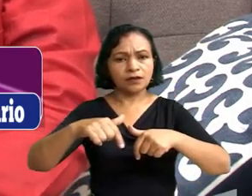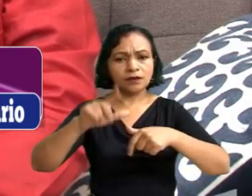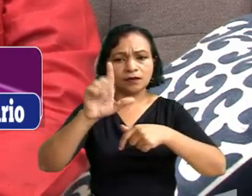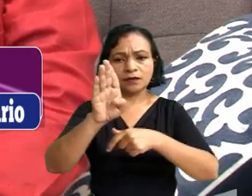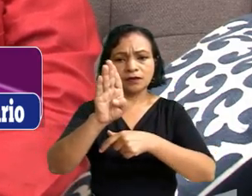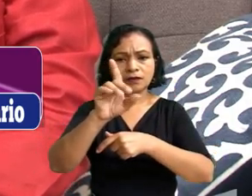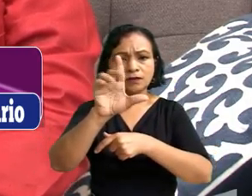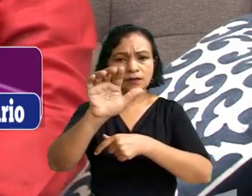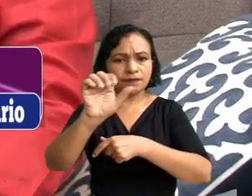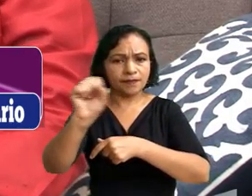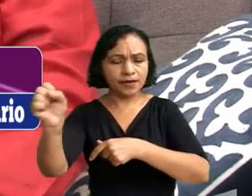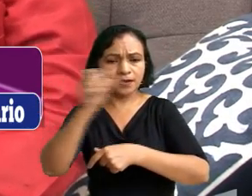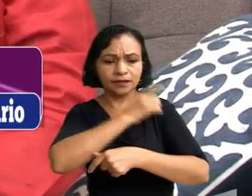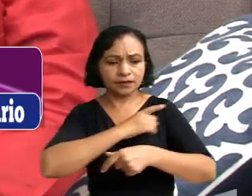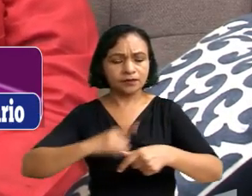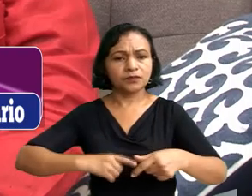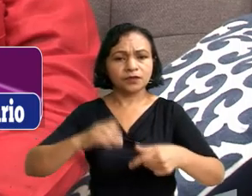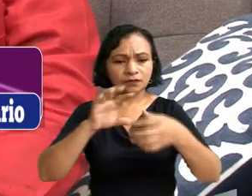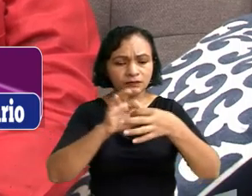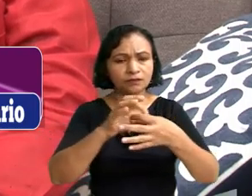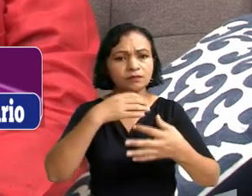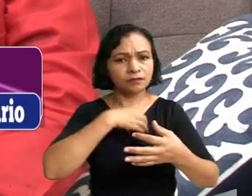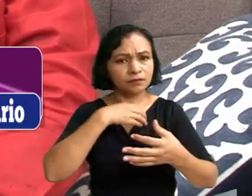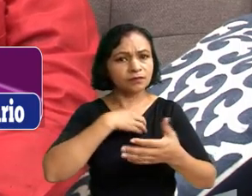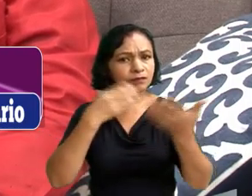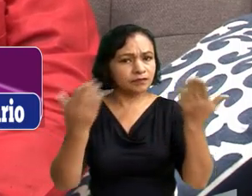es diputado nuestro somos por demás